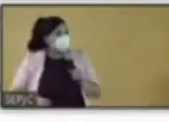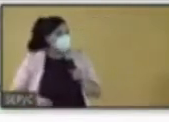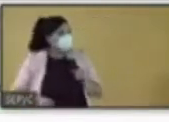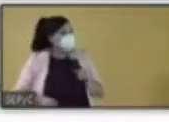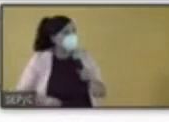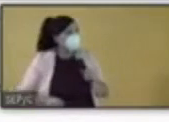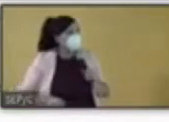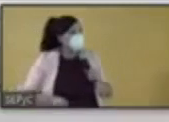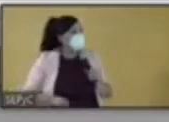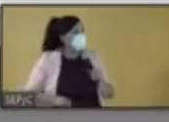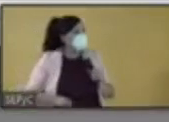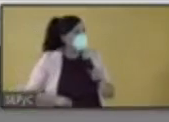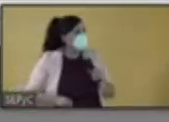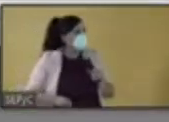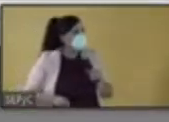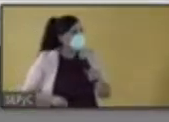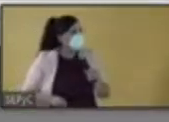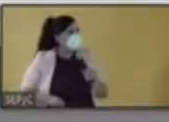guardo.